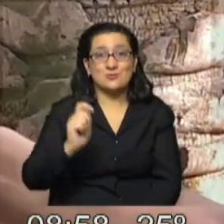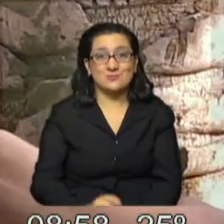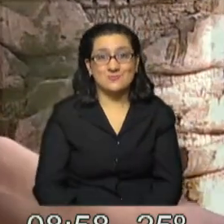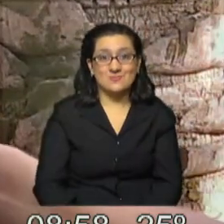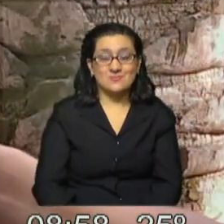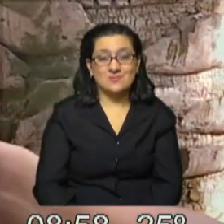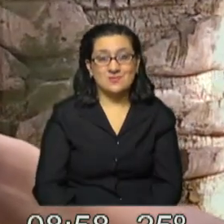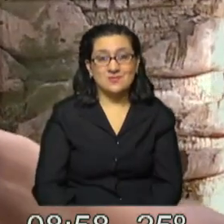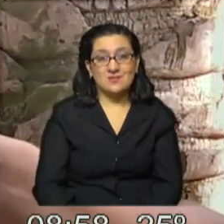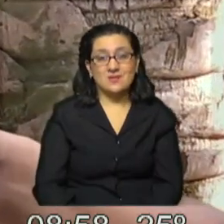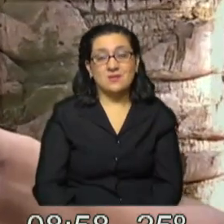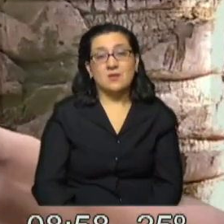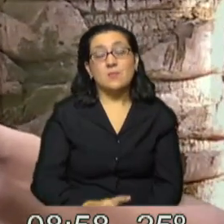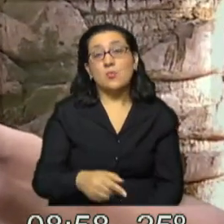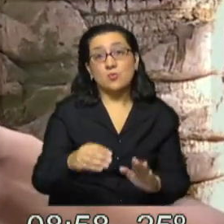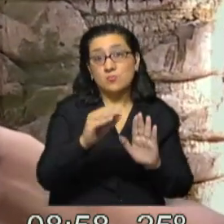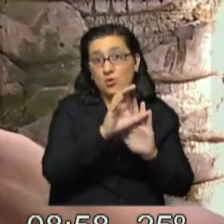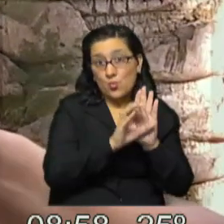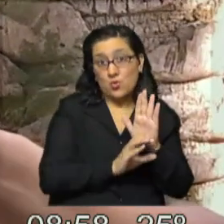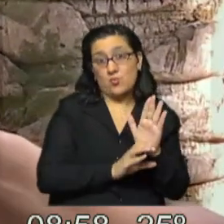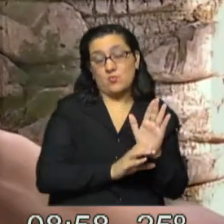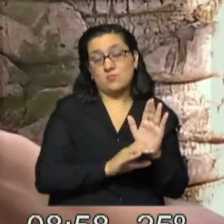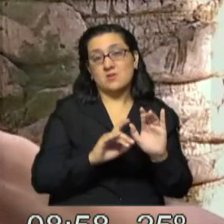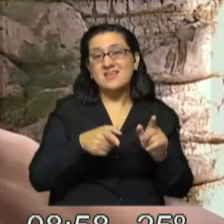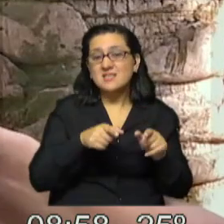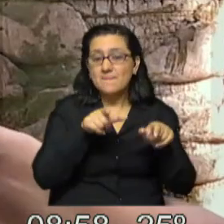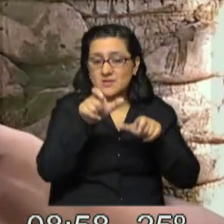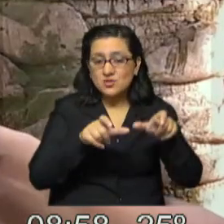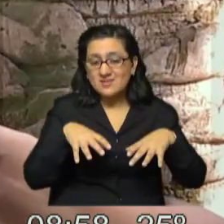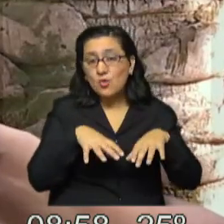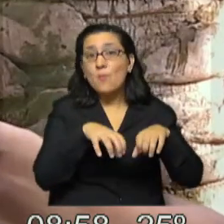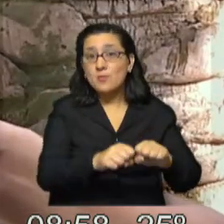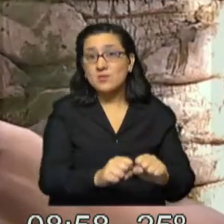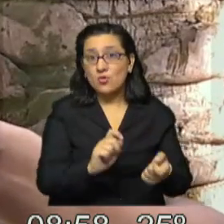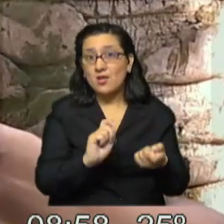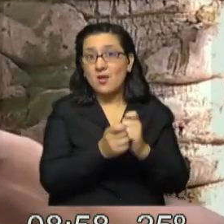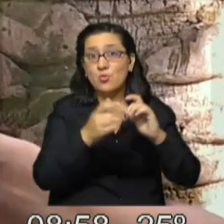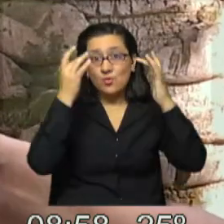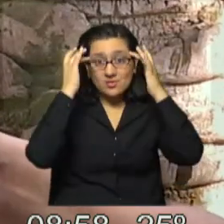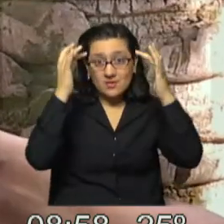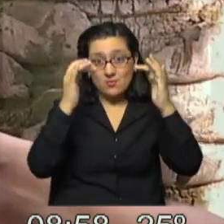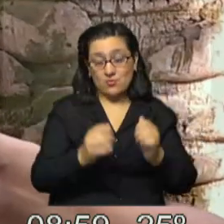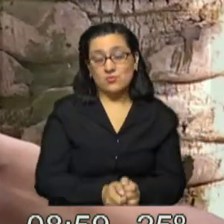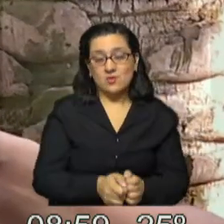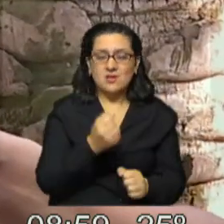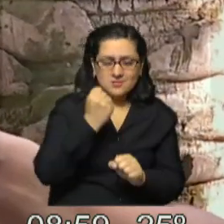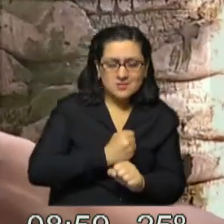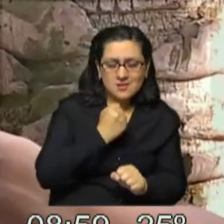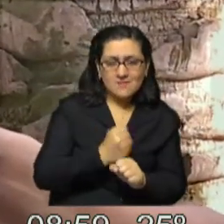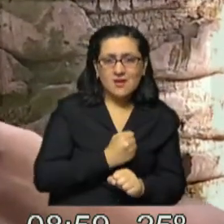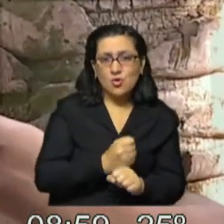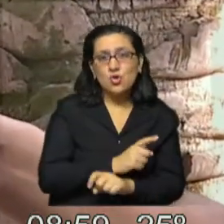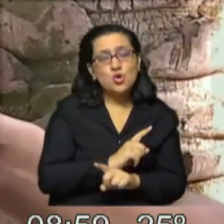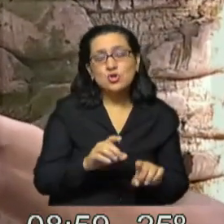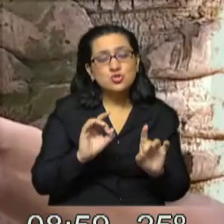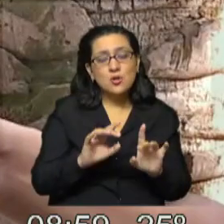por oposición y por mérito, y que está comprometida con el cambio educativo, que lleva adelante esta tarea no solo